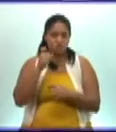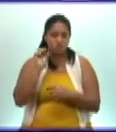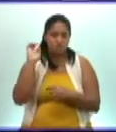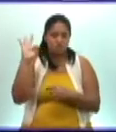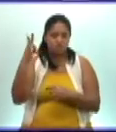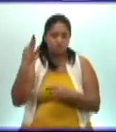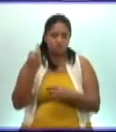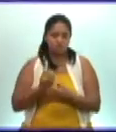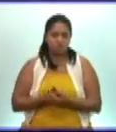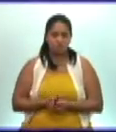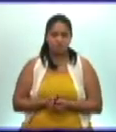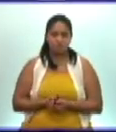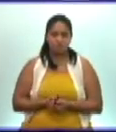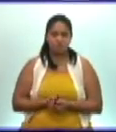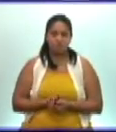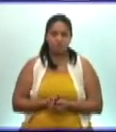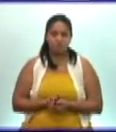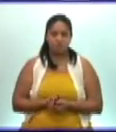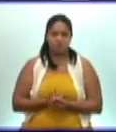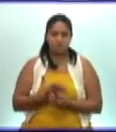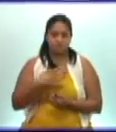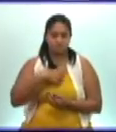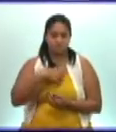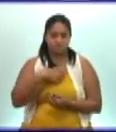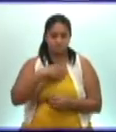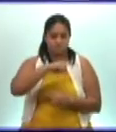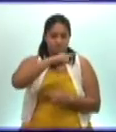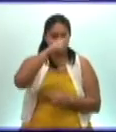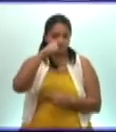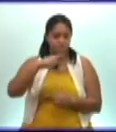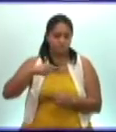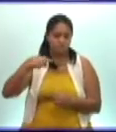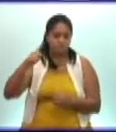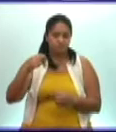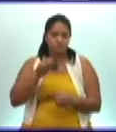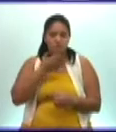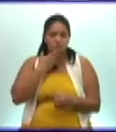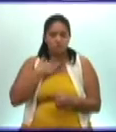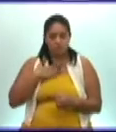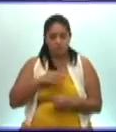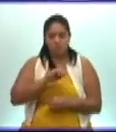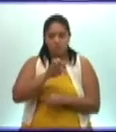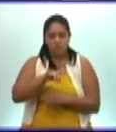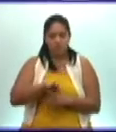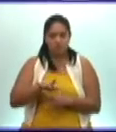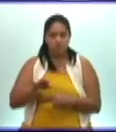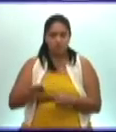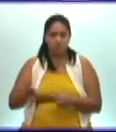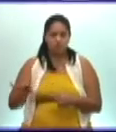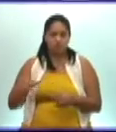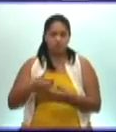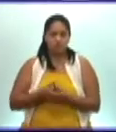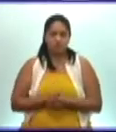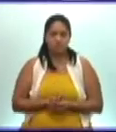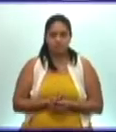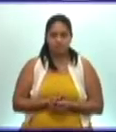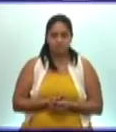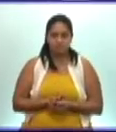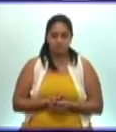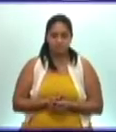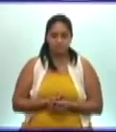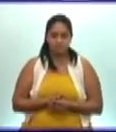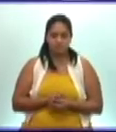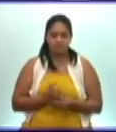EM tienen crestas y depresiones como las olas del mar. La distancia entre las crestas es la longitud de onda. Mientras que